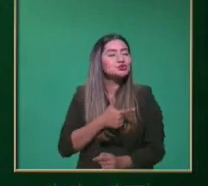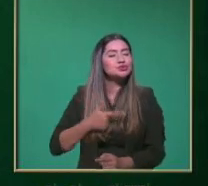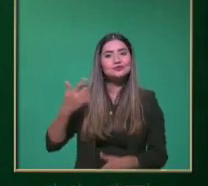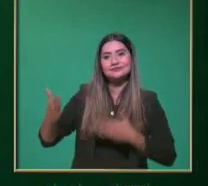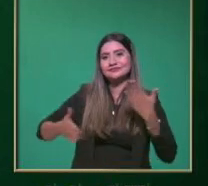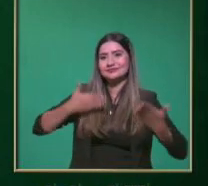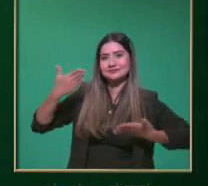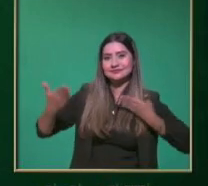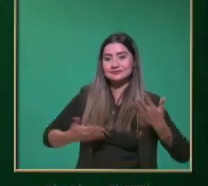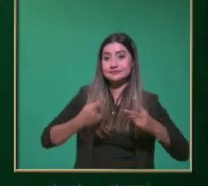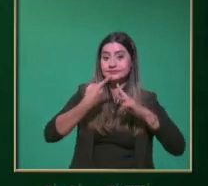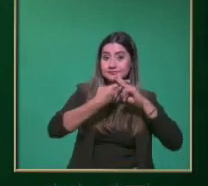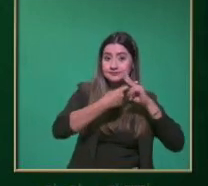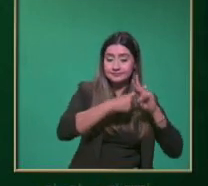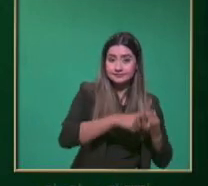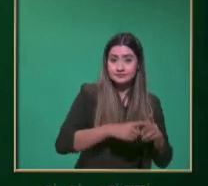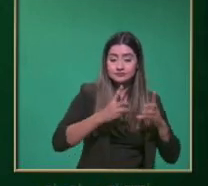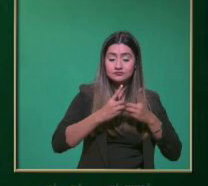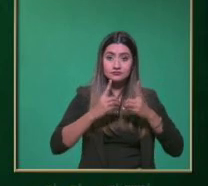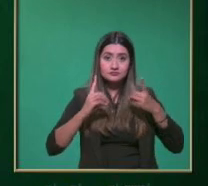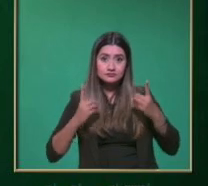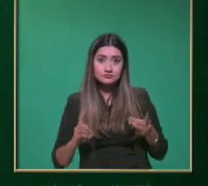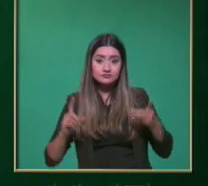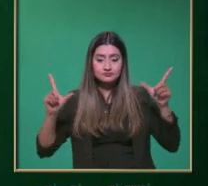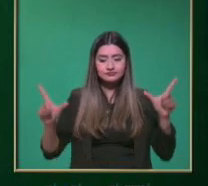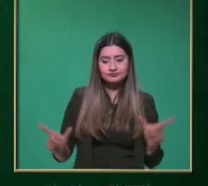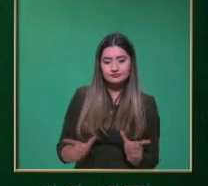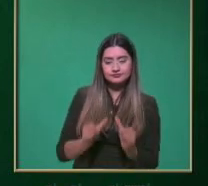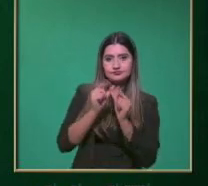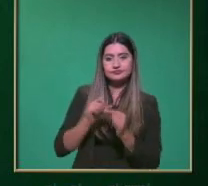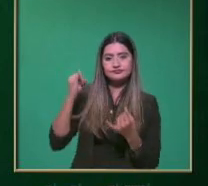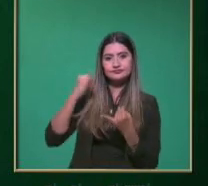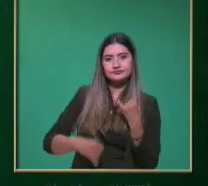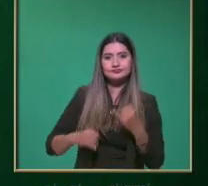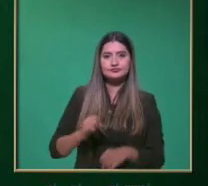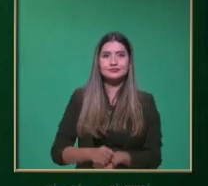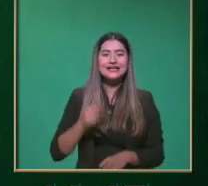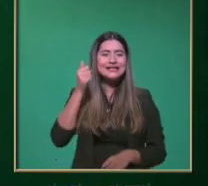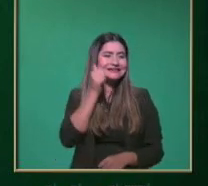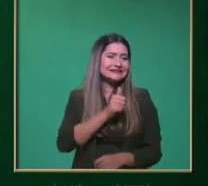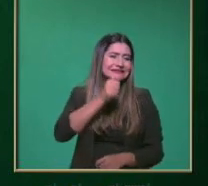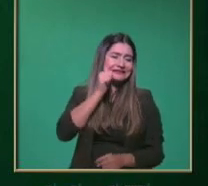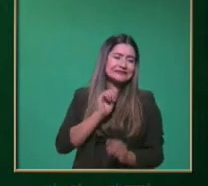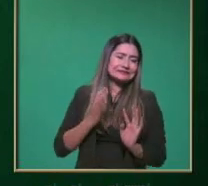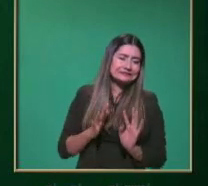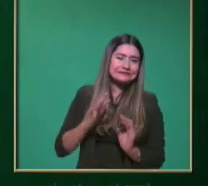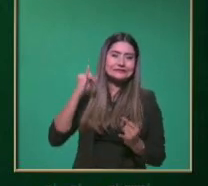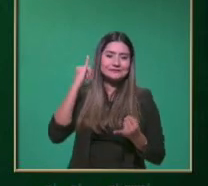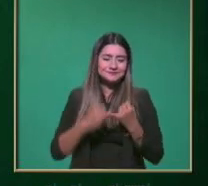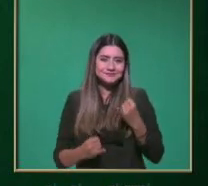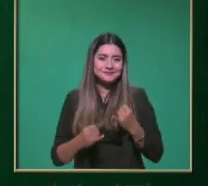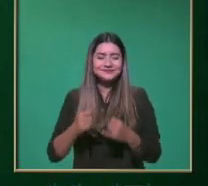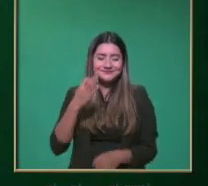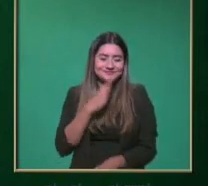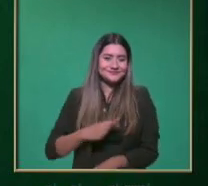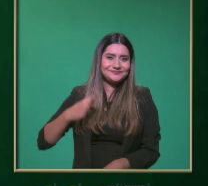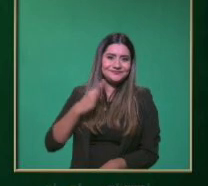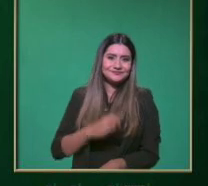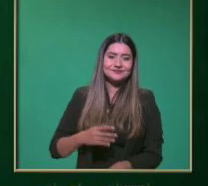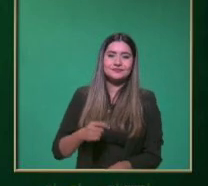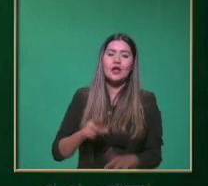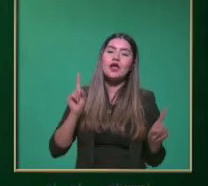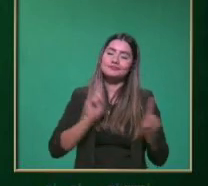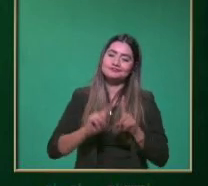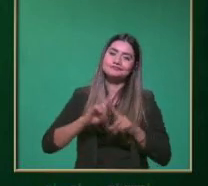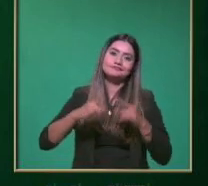un inicio, un desarrollo y un final. Casi siempre el final es feliz, maestra. Casi siempre. Pero pues hay cuentos